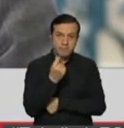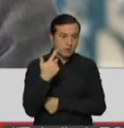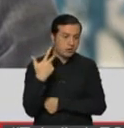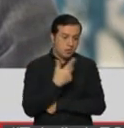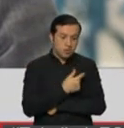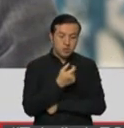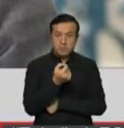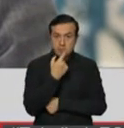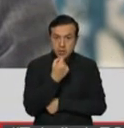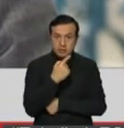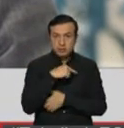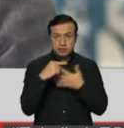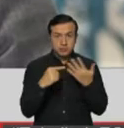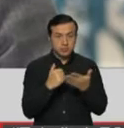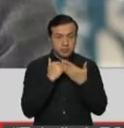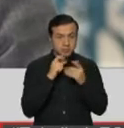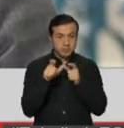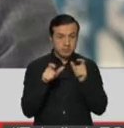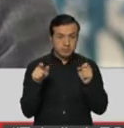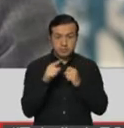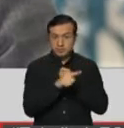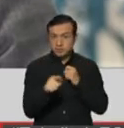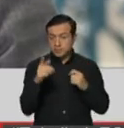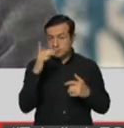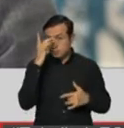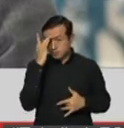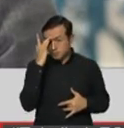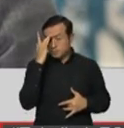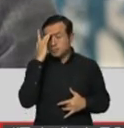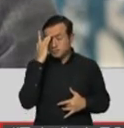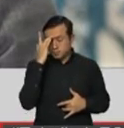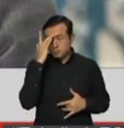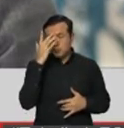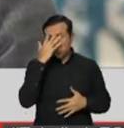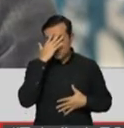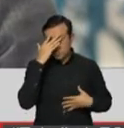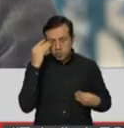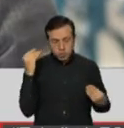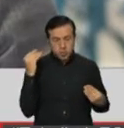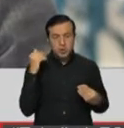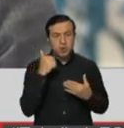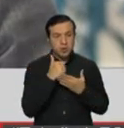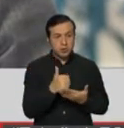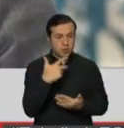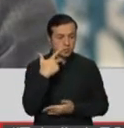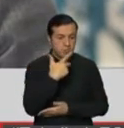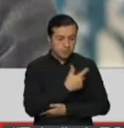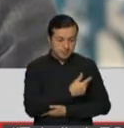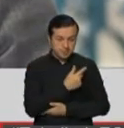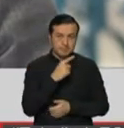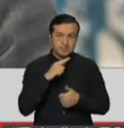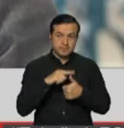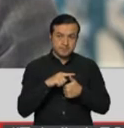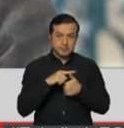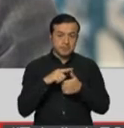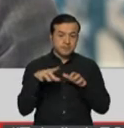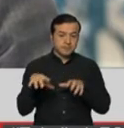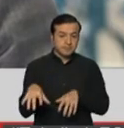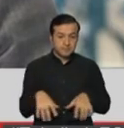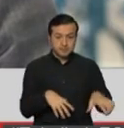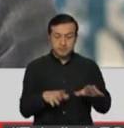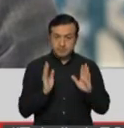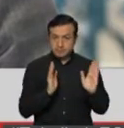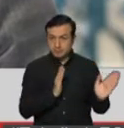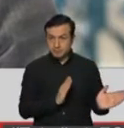de medicamentos que ayuda a las personas que son infectadas por el coronavirus a superar su situación, en la coordinación para que